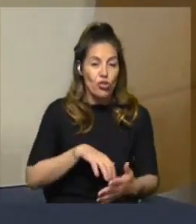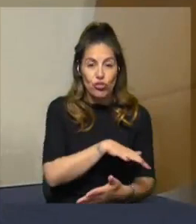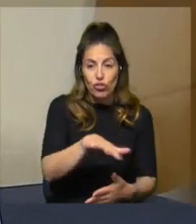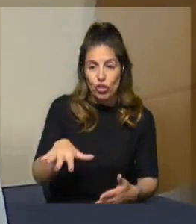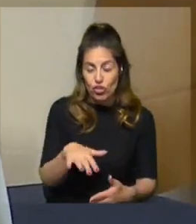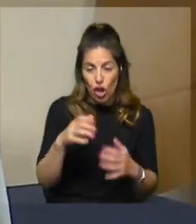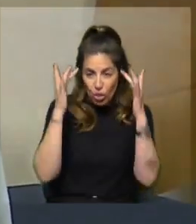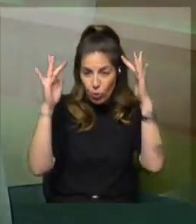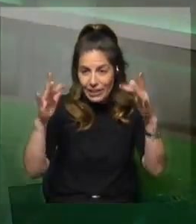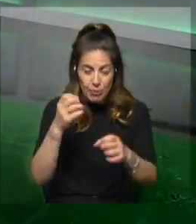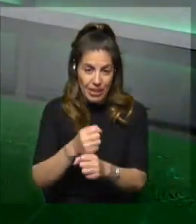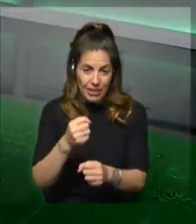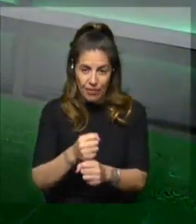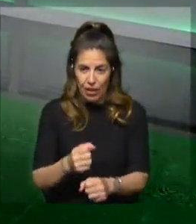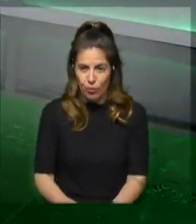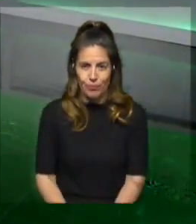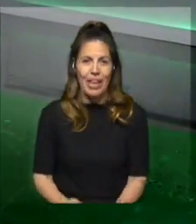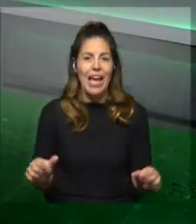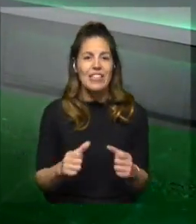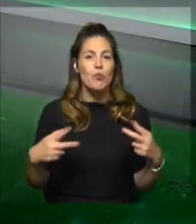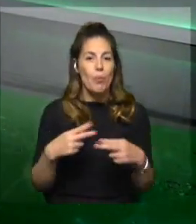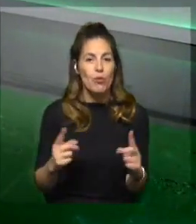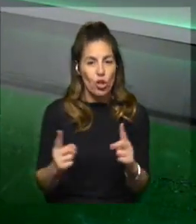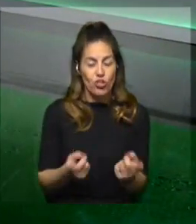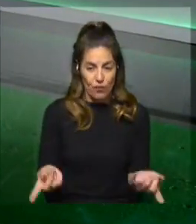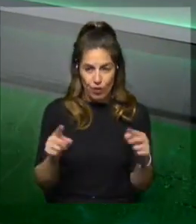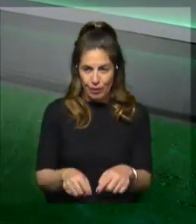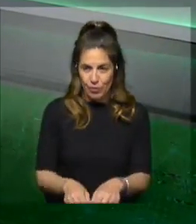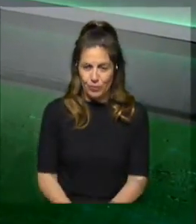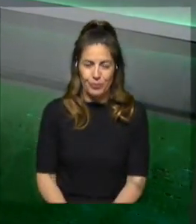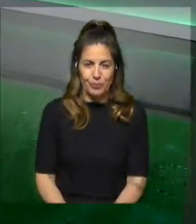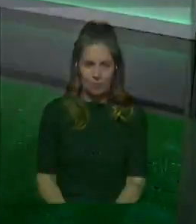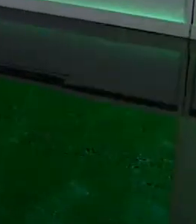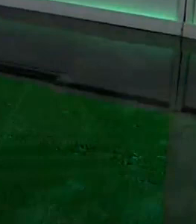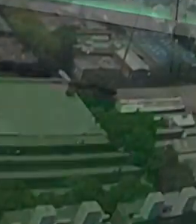laboral. Hacemos una pausa muy breve y volvemos enseguida.